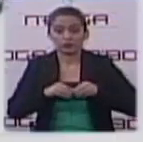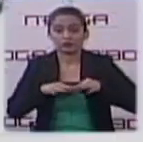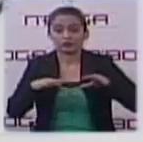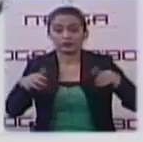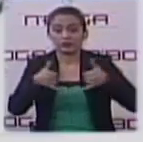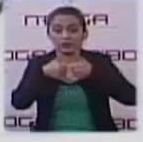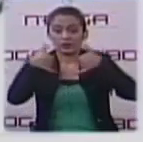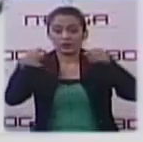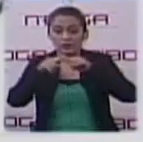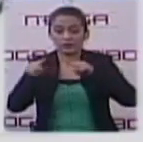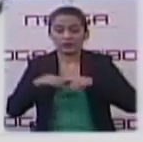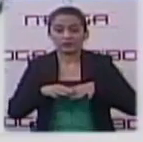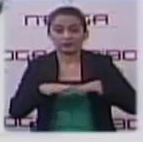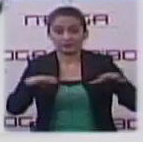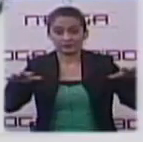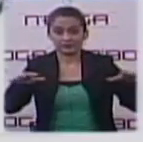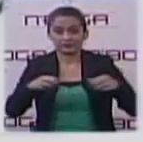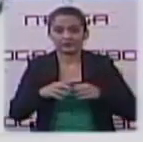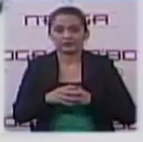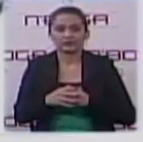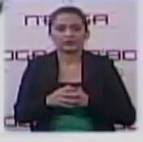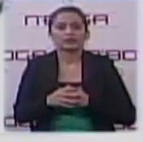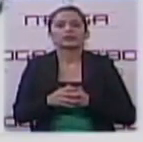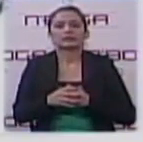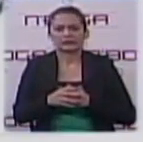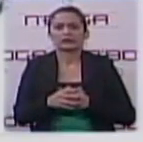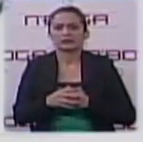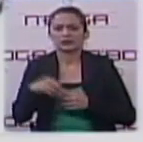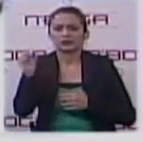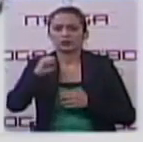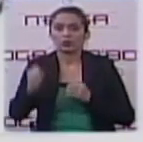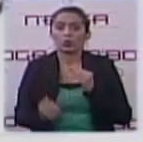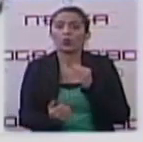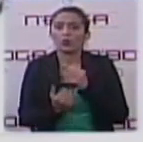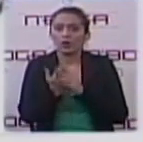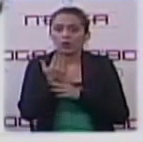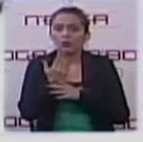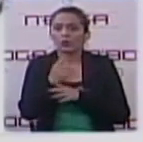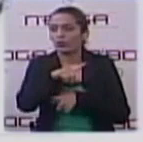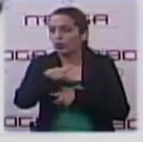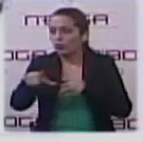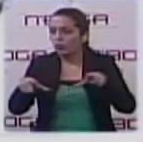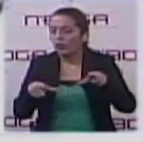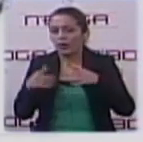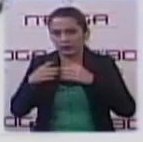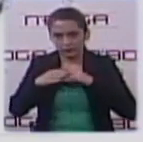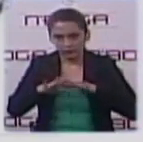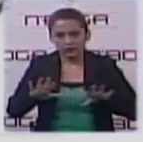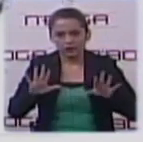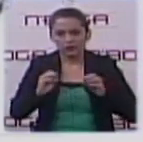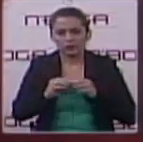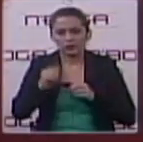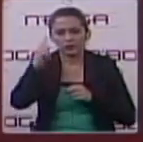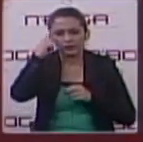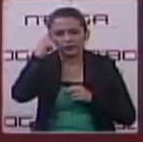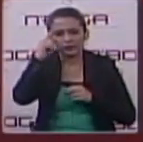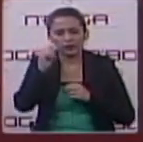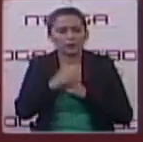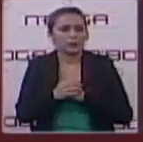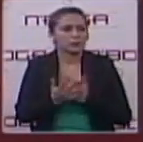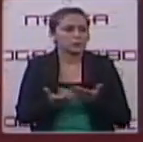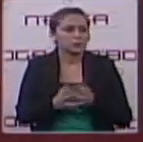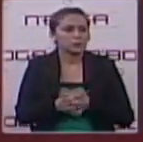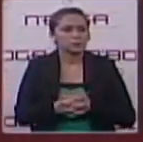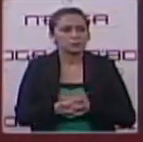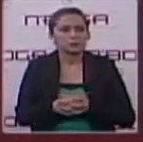eh Ya estamos pensando tanto en nuevos locales como eh ampliar nuestros productos que justamente